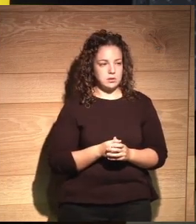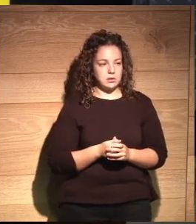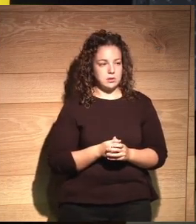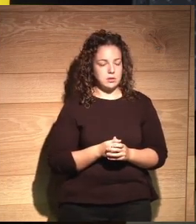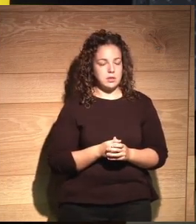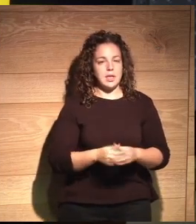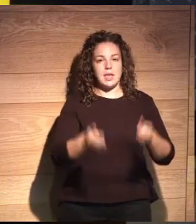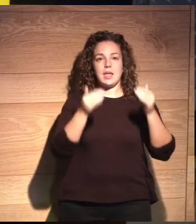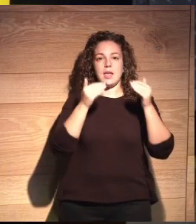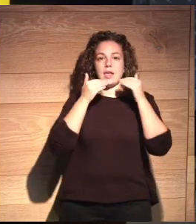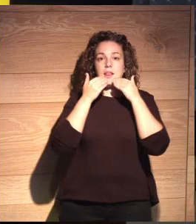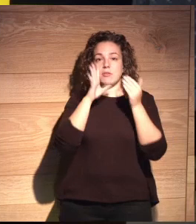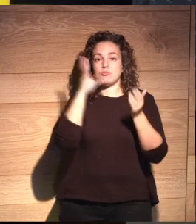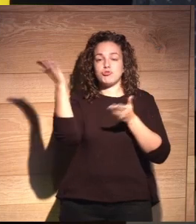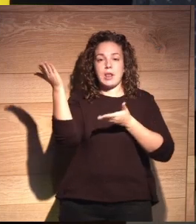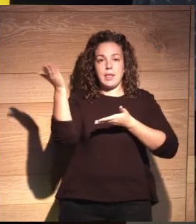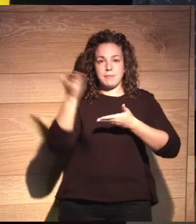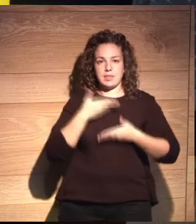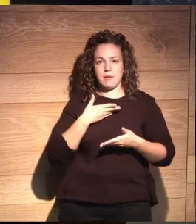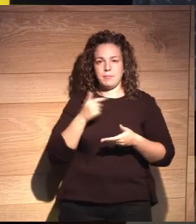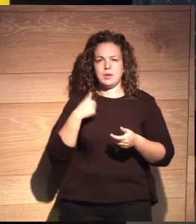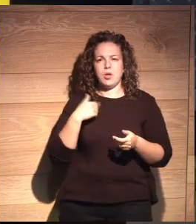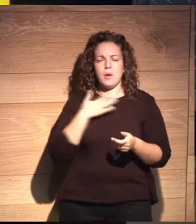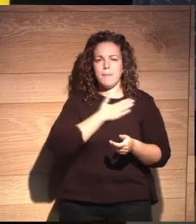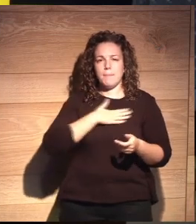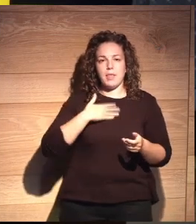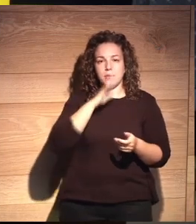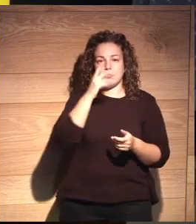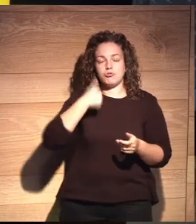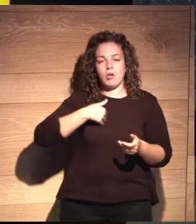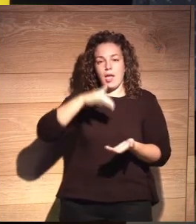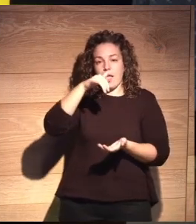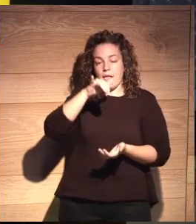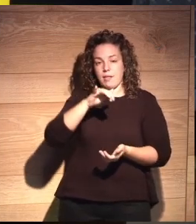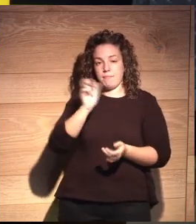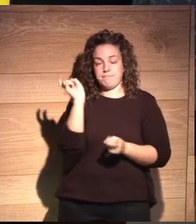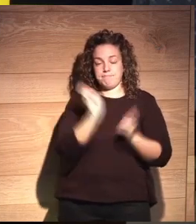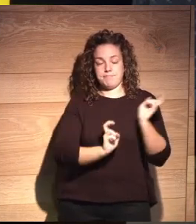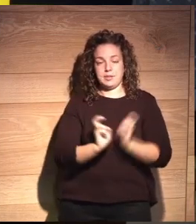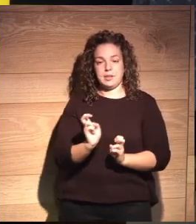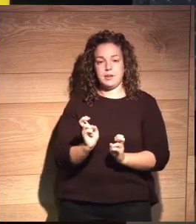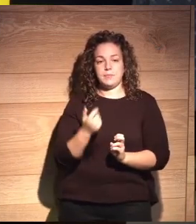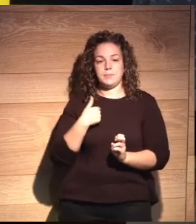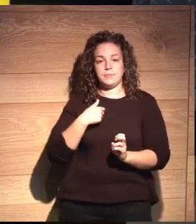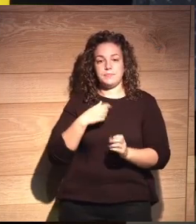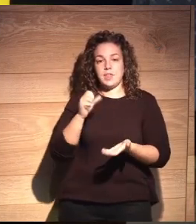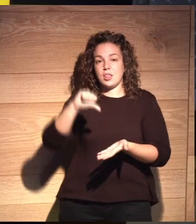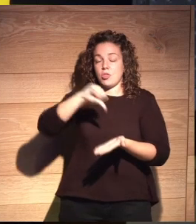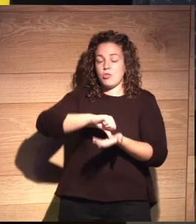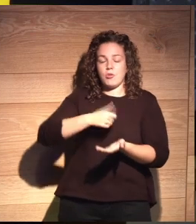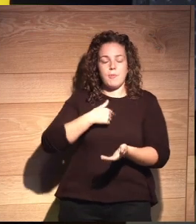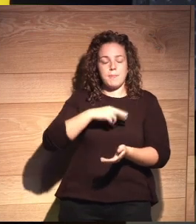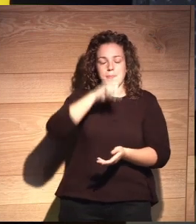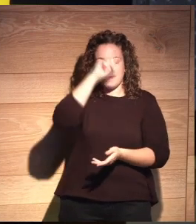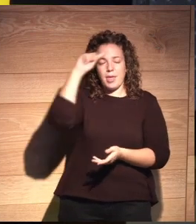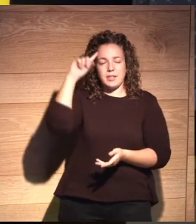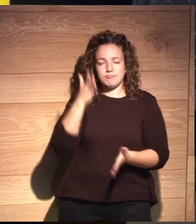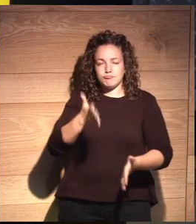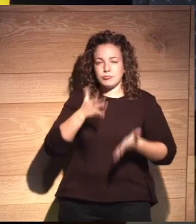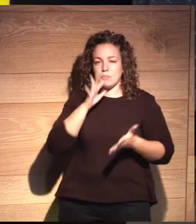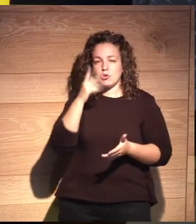muchísimas gracias por invitarme es un gran placer estar aquí en su extraordinaria ciudad adoro madrid he pasado